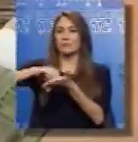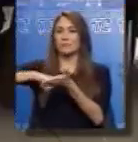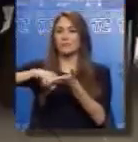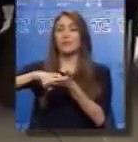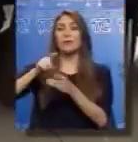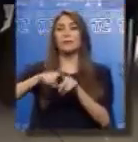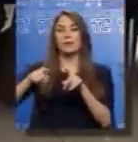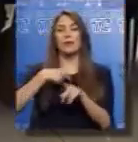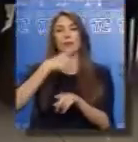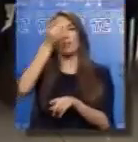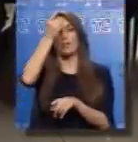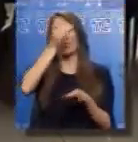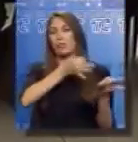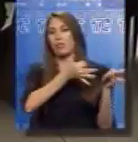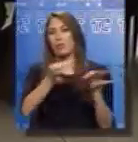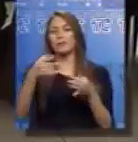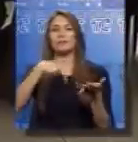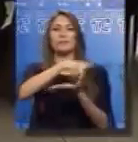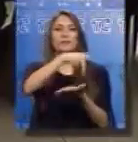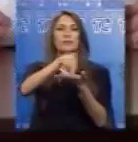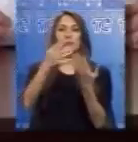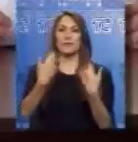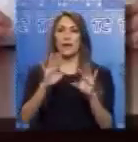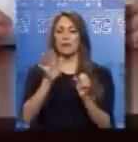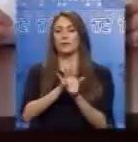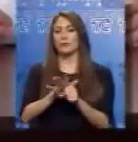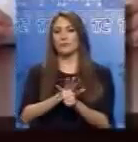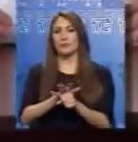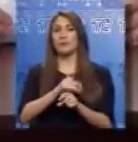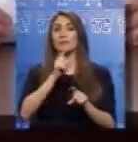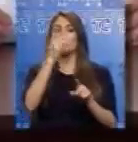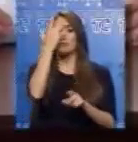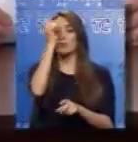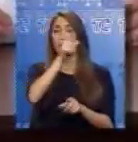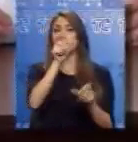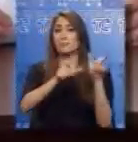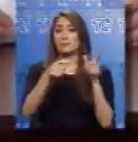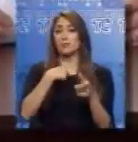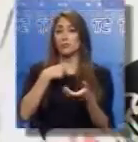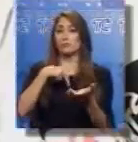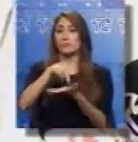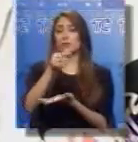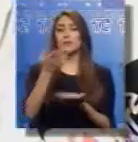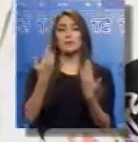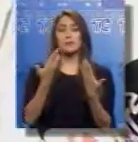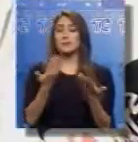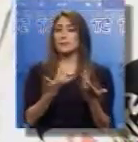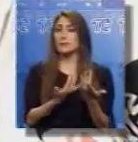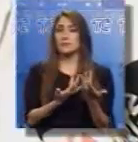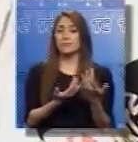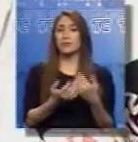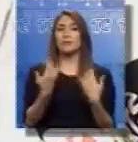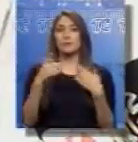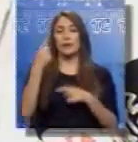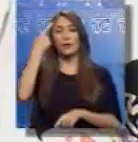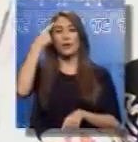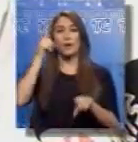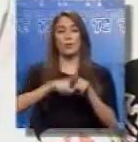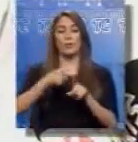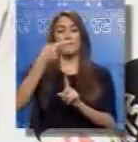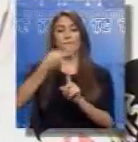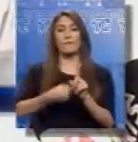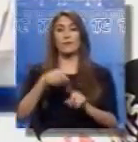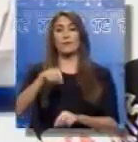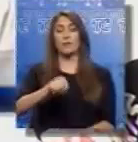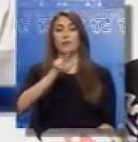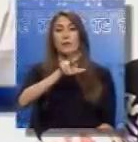años, dicen los representantes de clínicas privadas que brindan atención a los pacientes del seguro en Pichincha. Está contemplado que hasta fin de